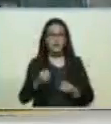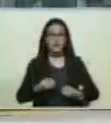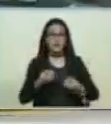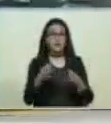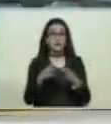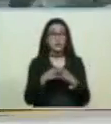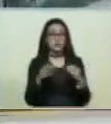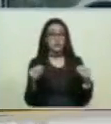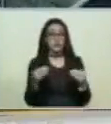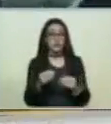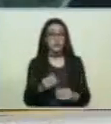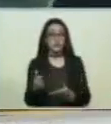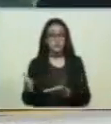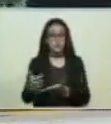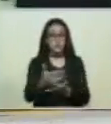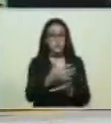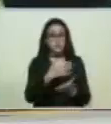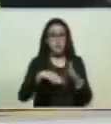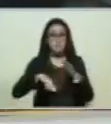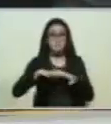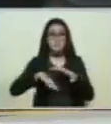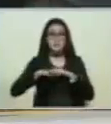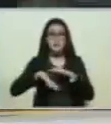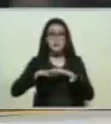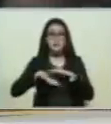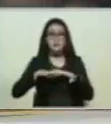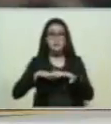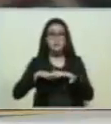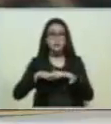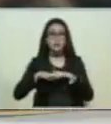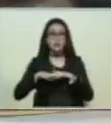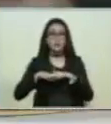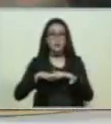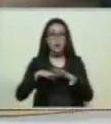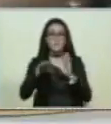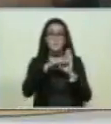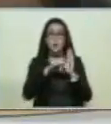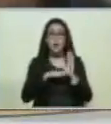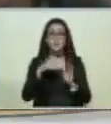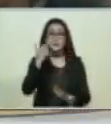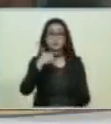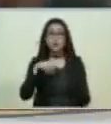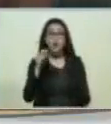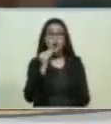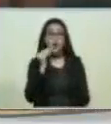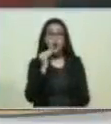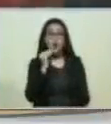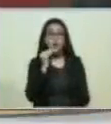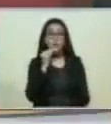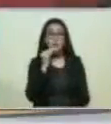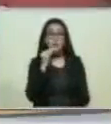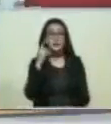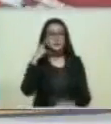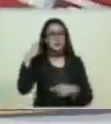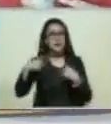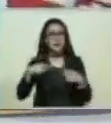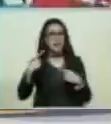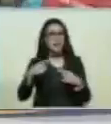créditos, con los recaudos mínimos, tal cual como usted lo ordenó, con el programa Soy Joven. Cada día